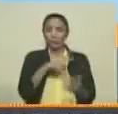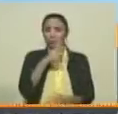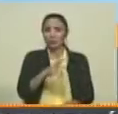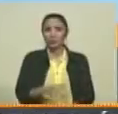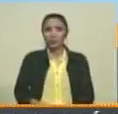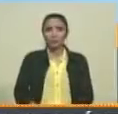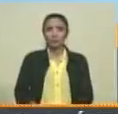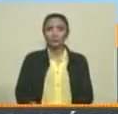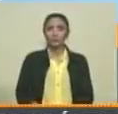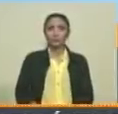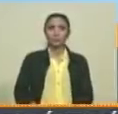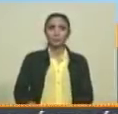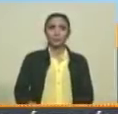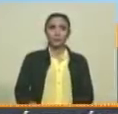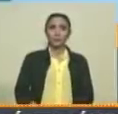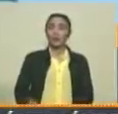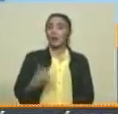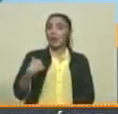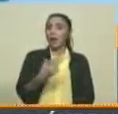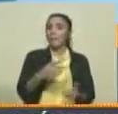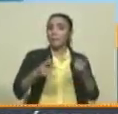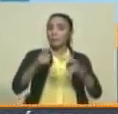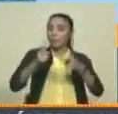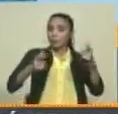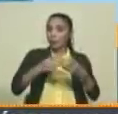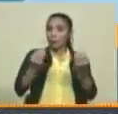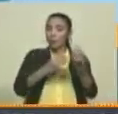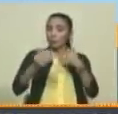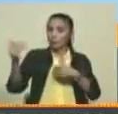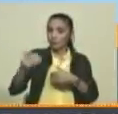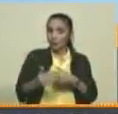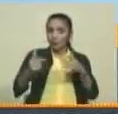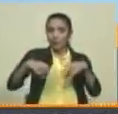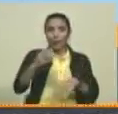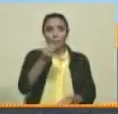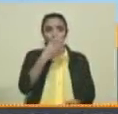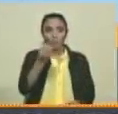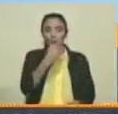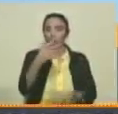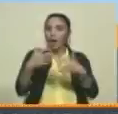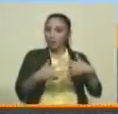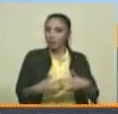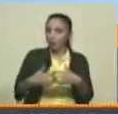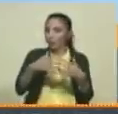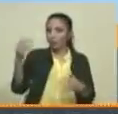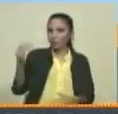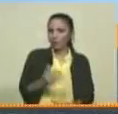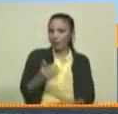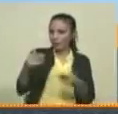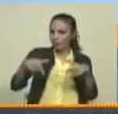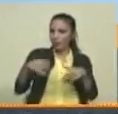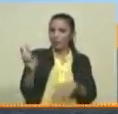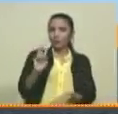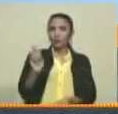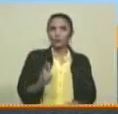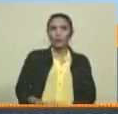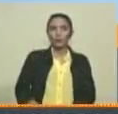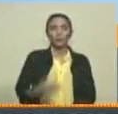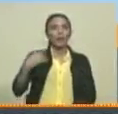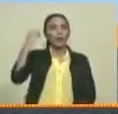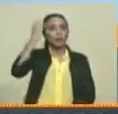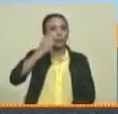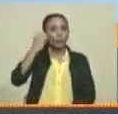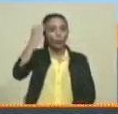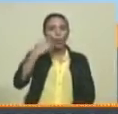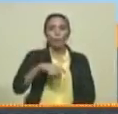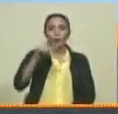Yo he recibido aquí en Palacio a mucha gente que viene de Estados Unidos, mucha gente de Europa,